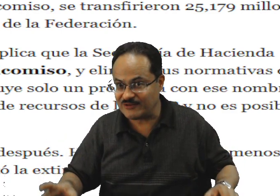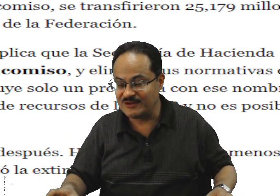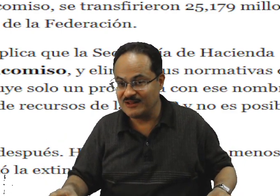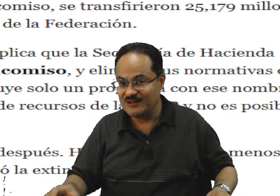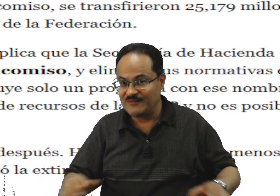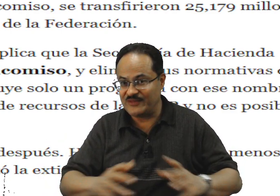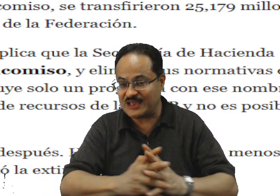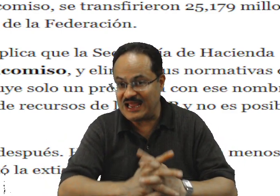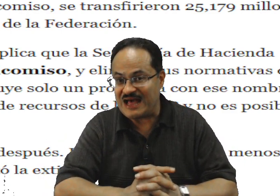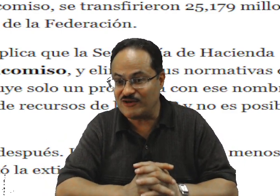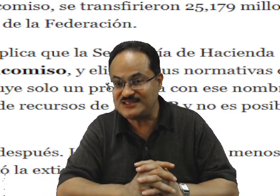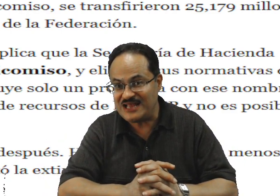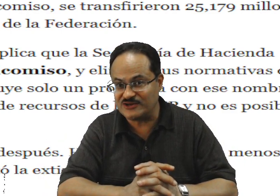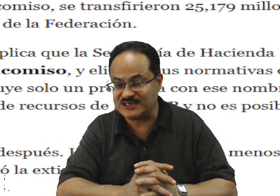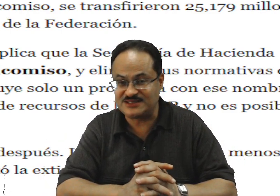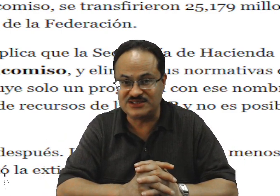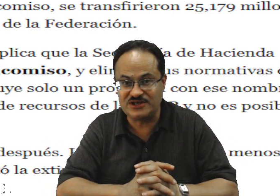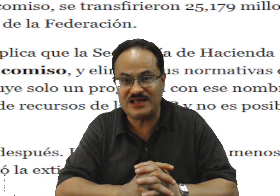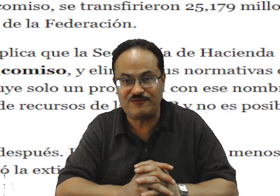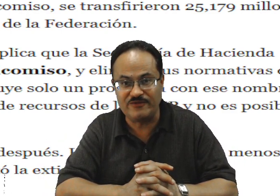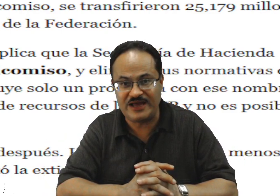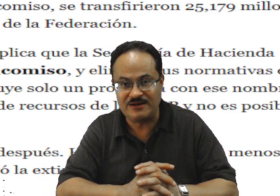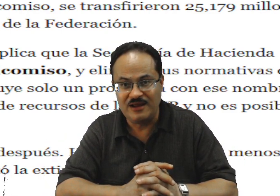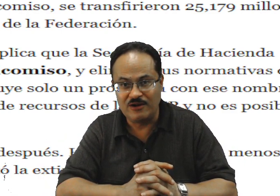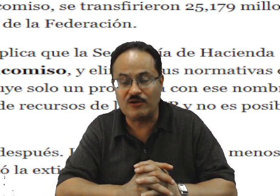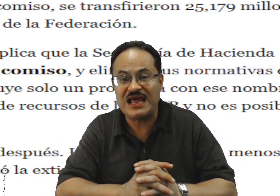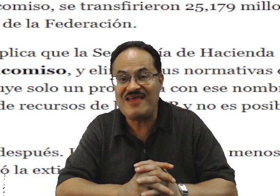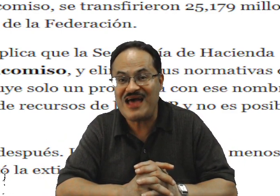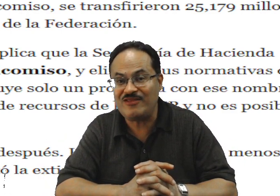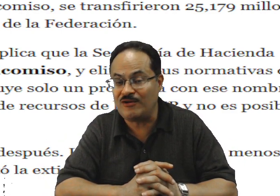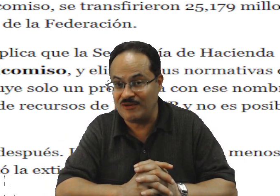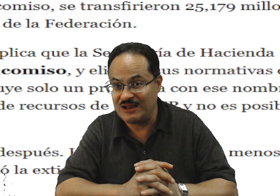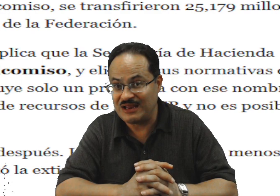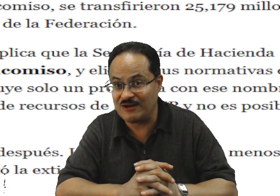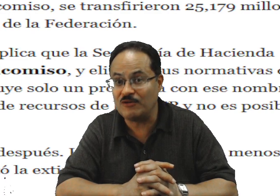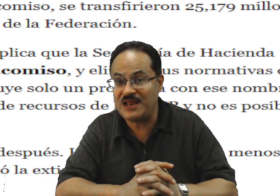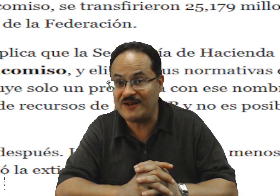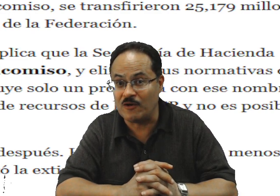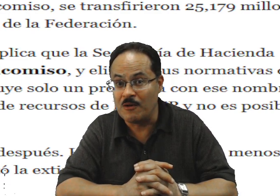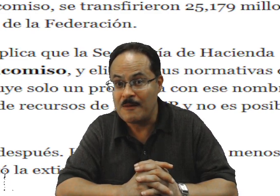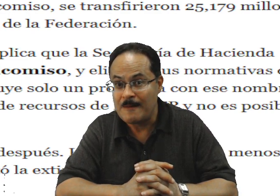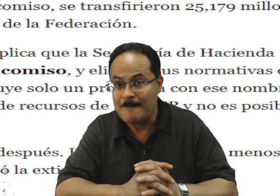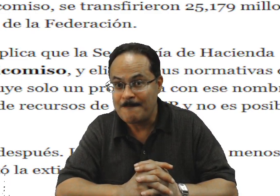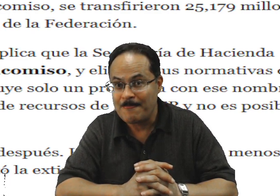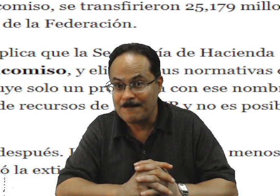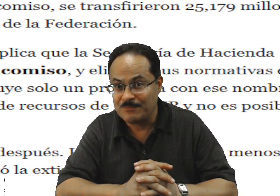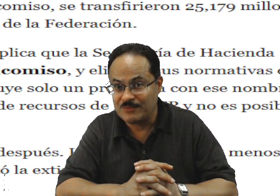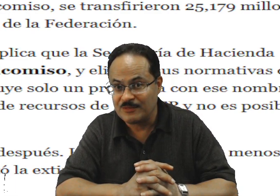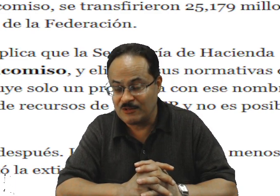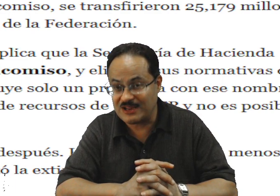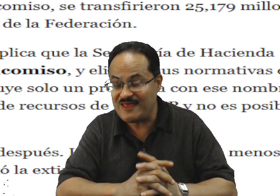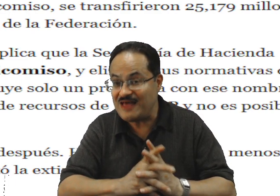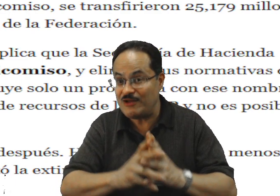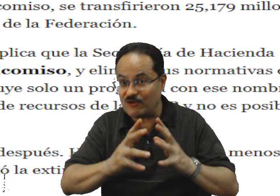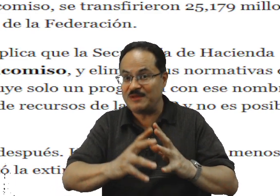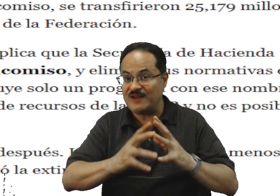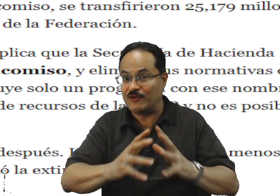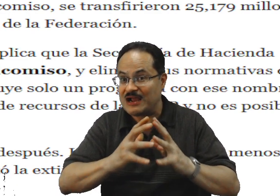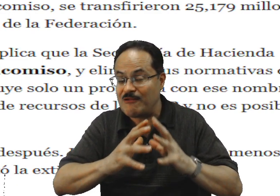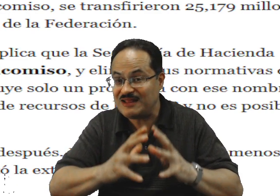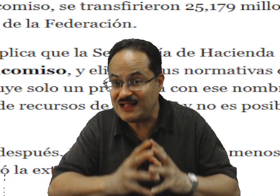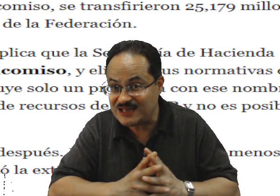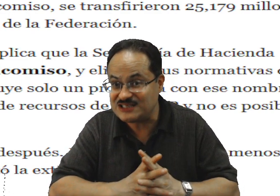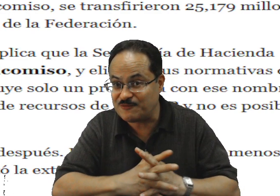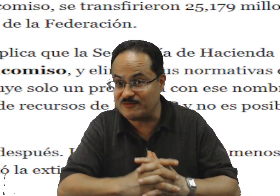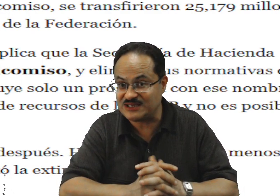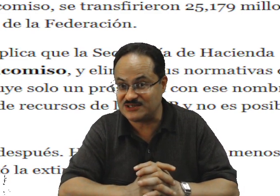hablando de que a dos años de extinción del fonden lo que ha dado el gobierno lo que ha dado el gobierno